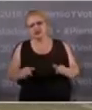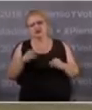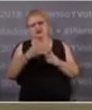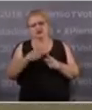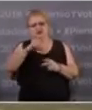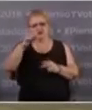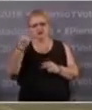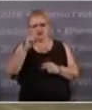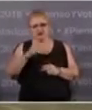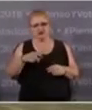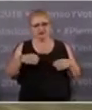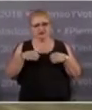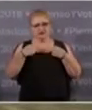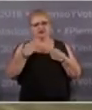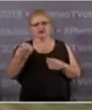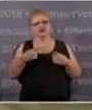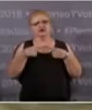se les da